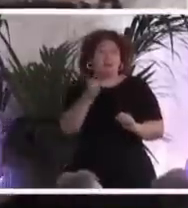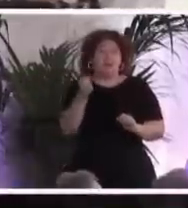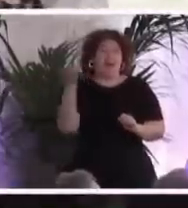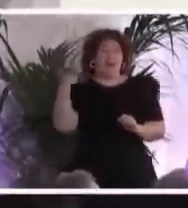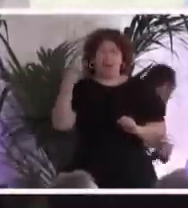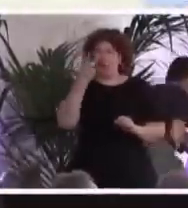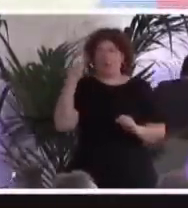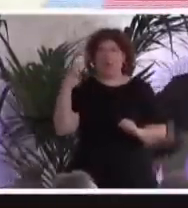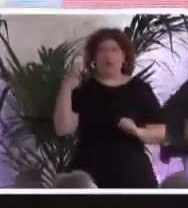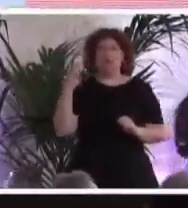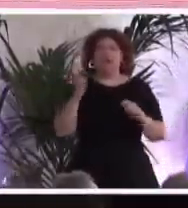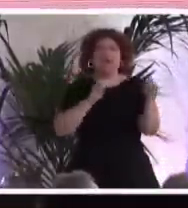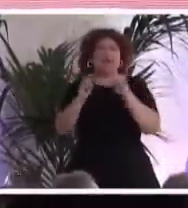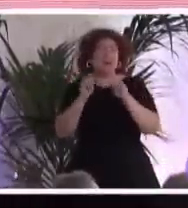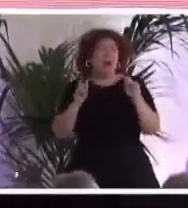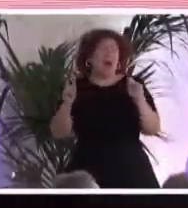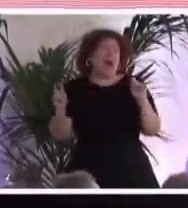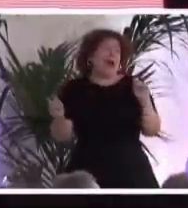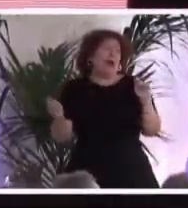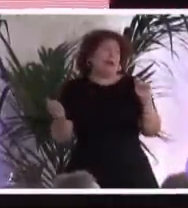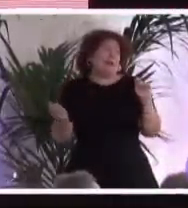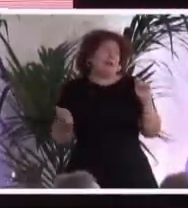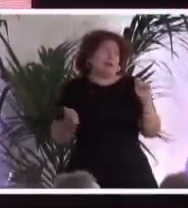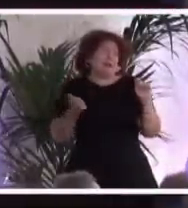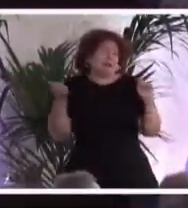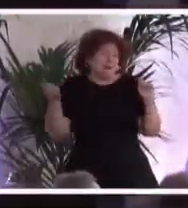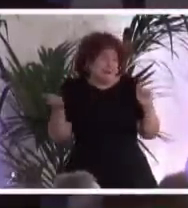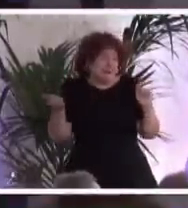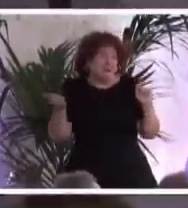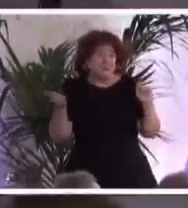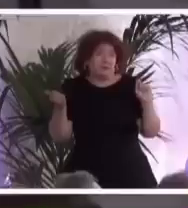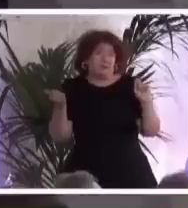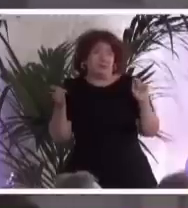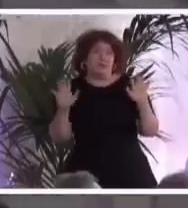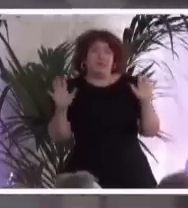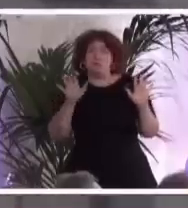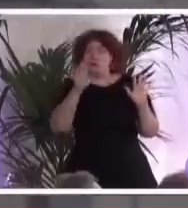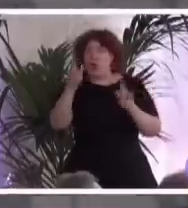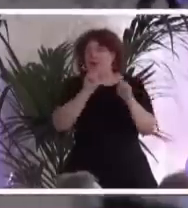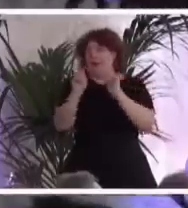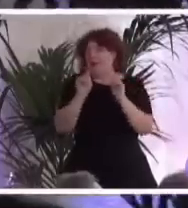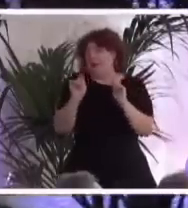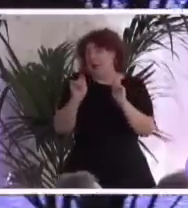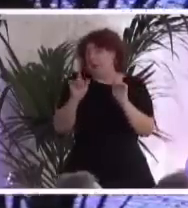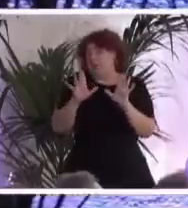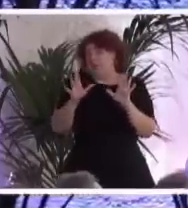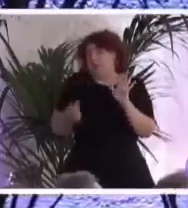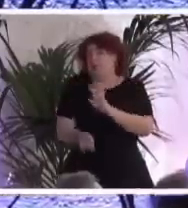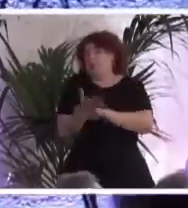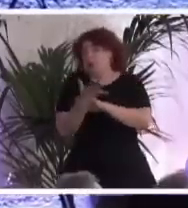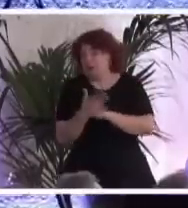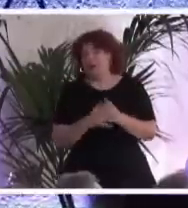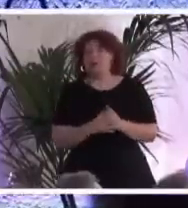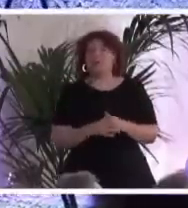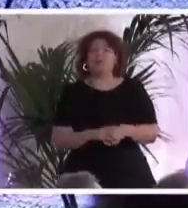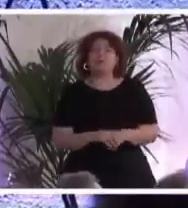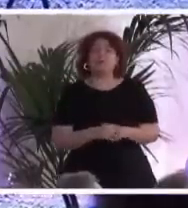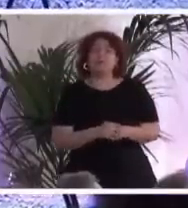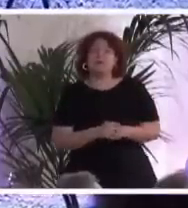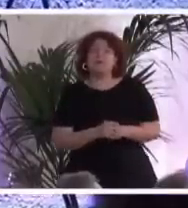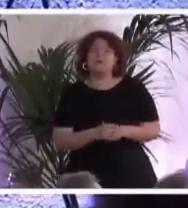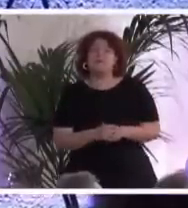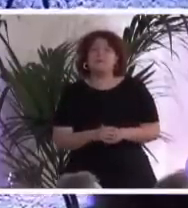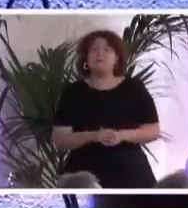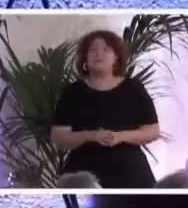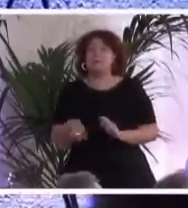dos años en la que por casualidad porque no estaba previsto que eso apareciera en la entrevista ocurrieron estas cosas